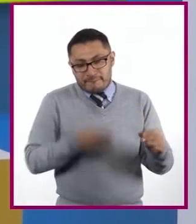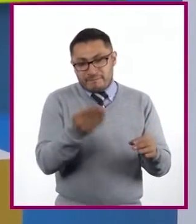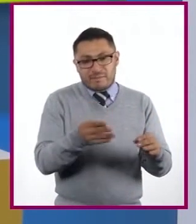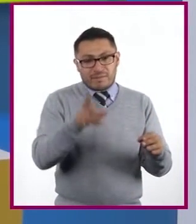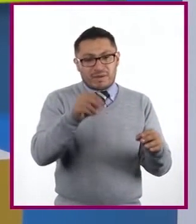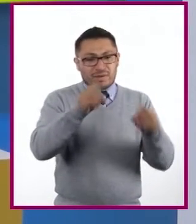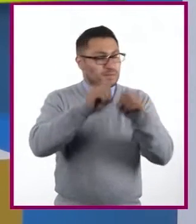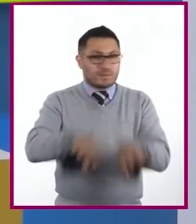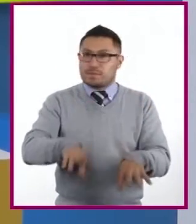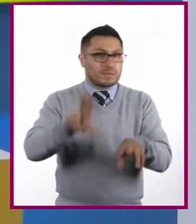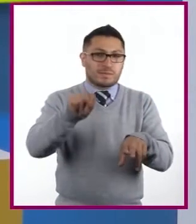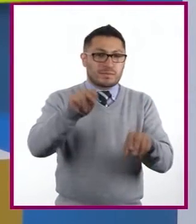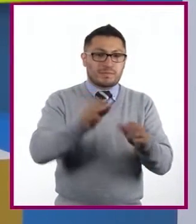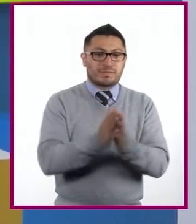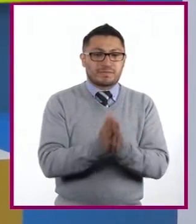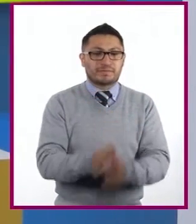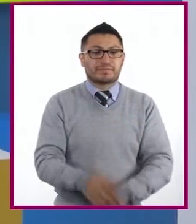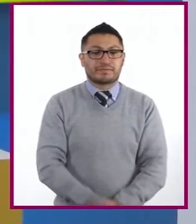por favor?